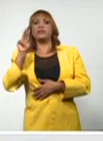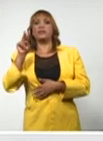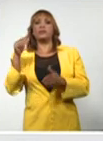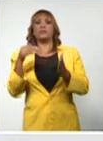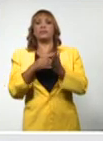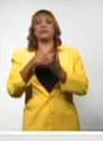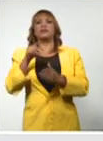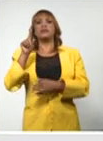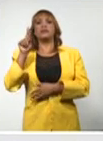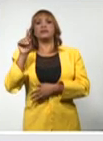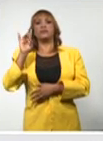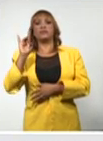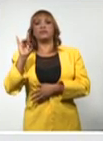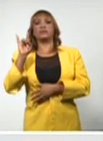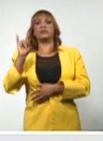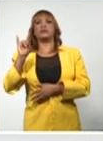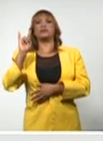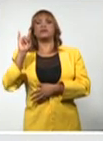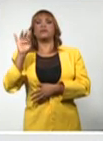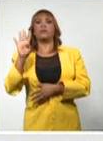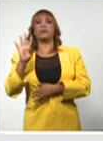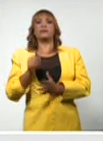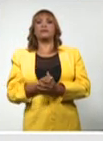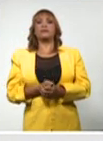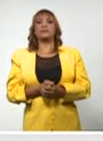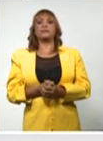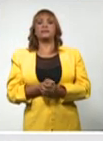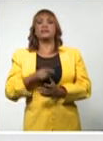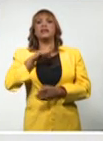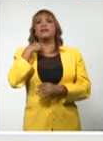282.894. Fallecieron igualmente